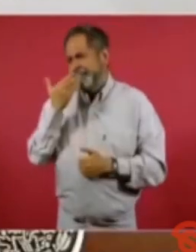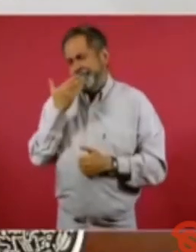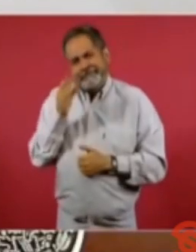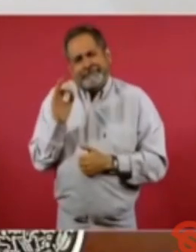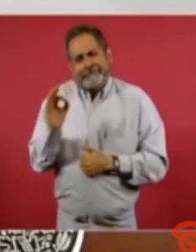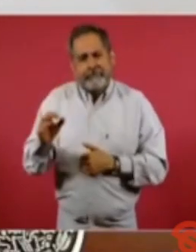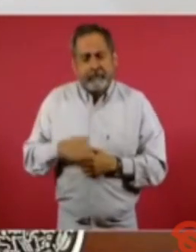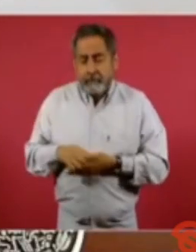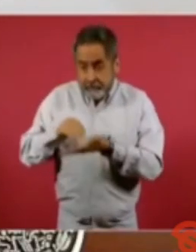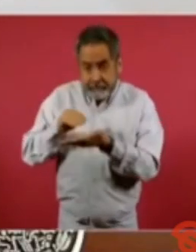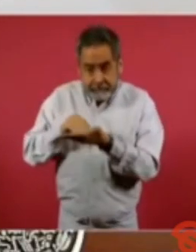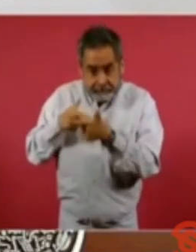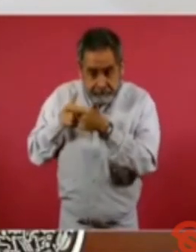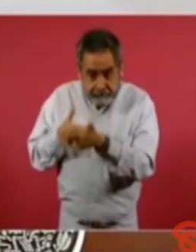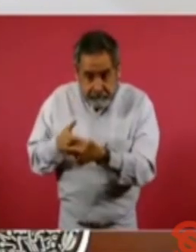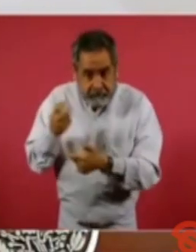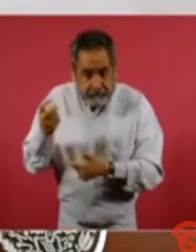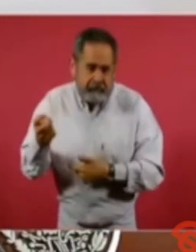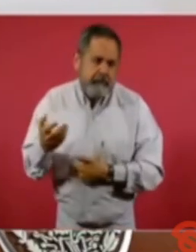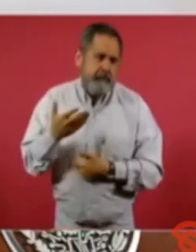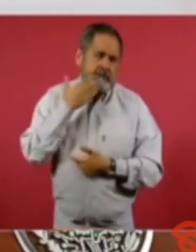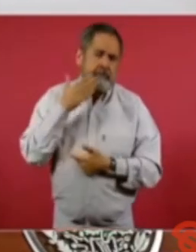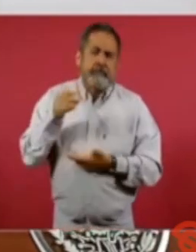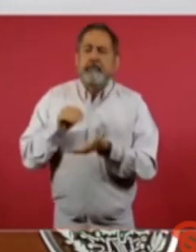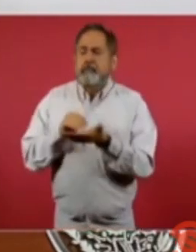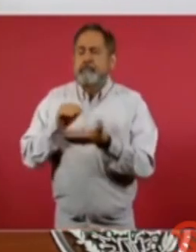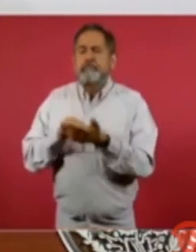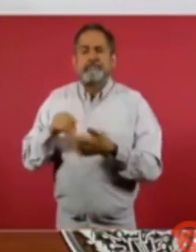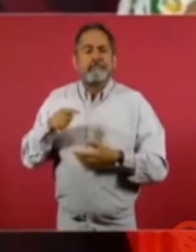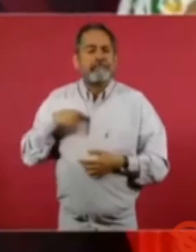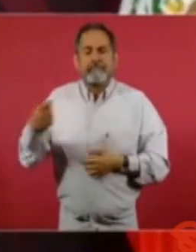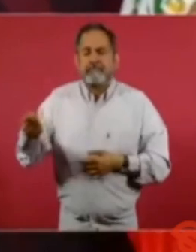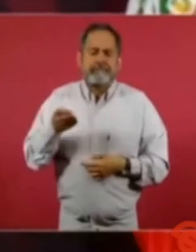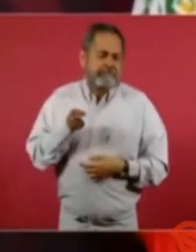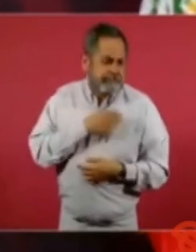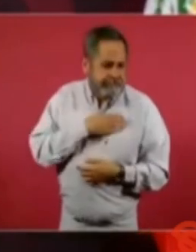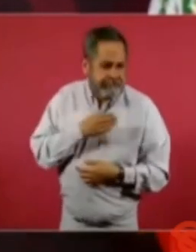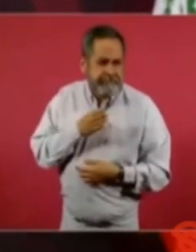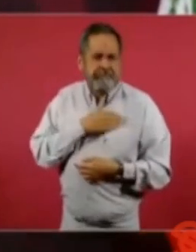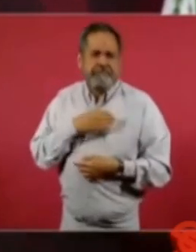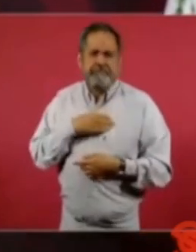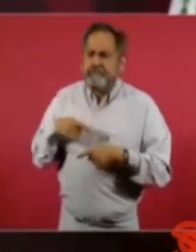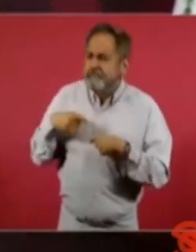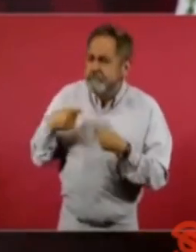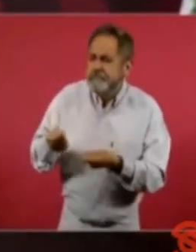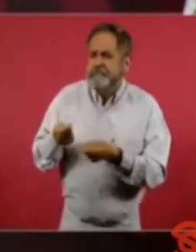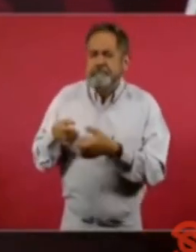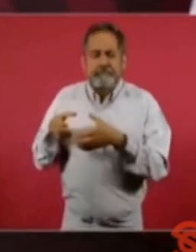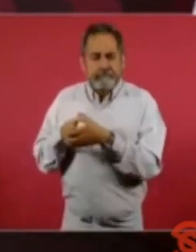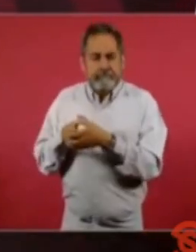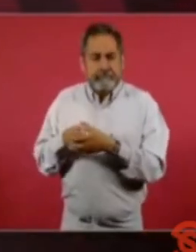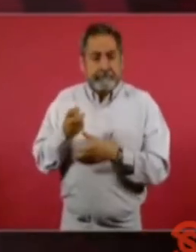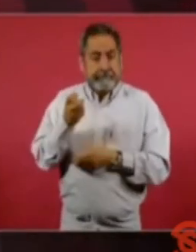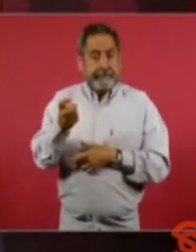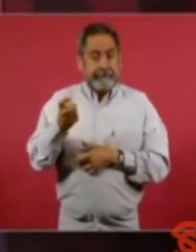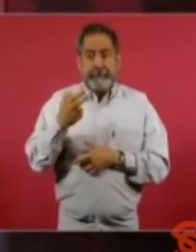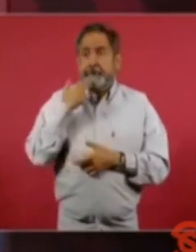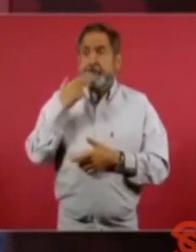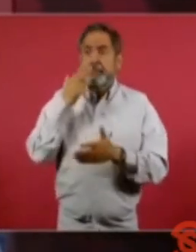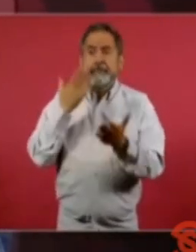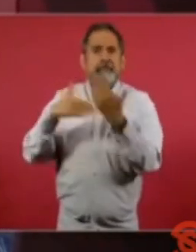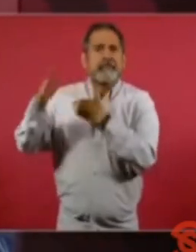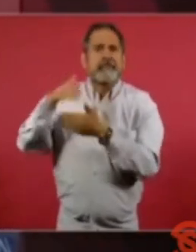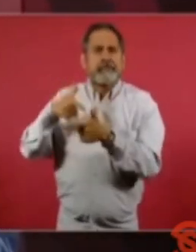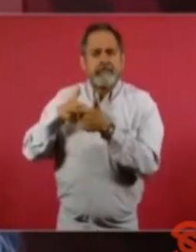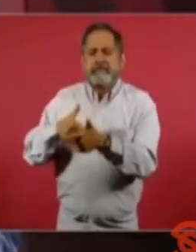si seguimos siendo buenos, vamos a seguir